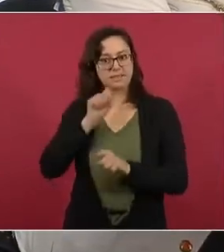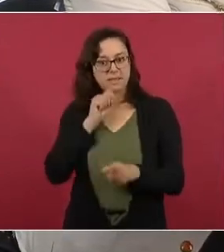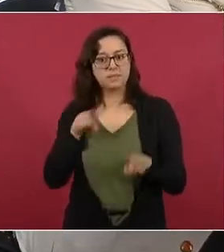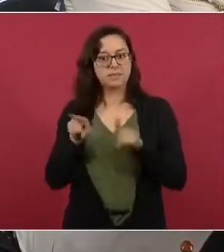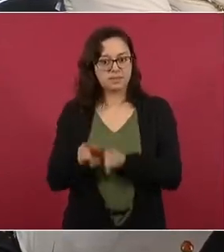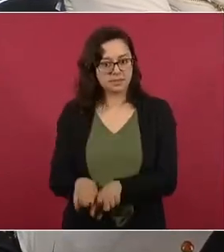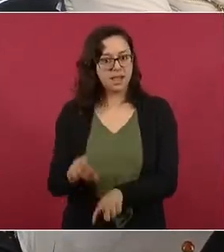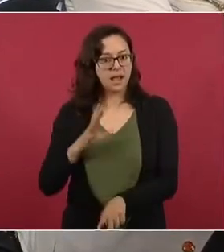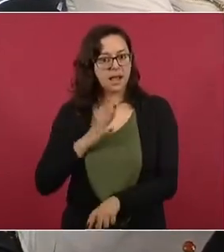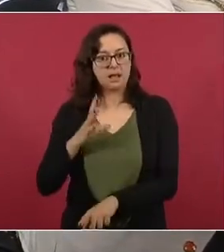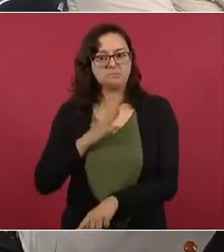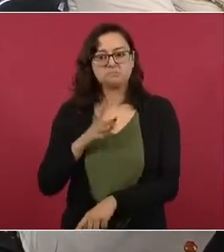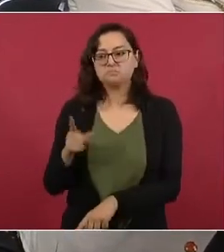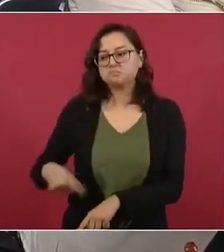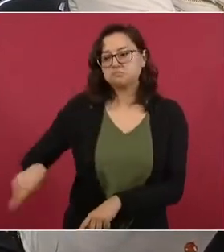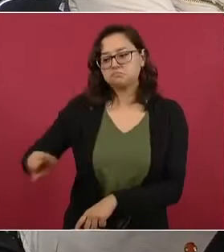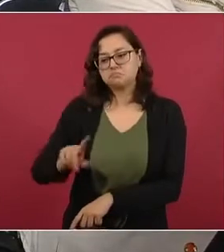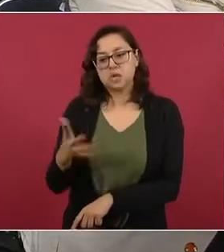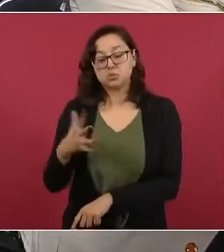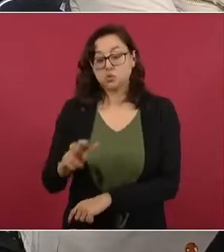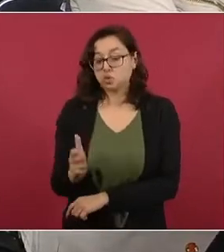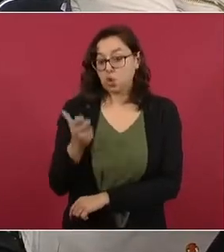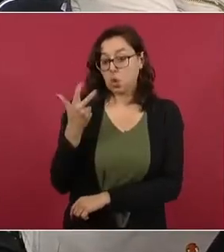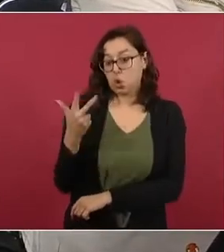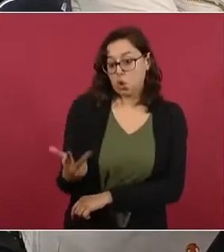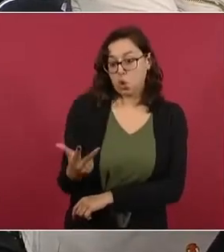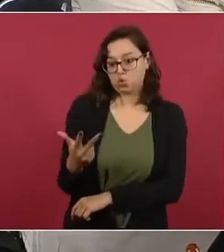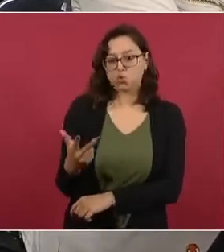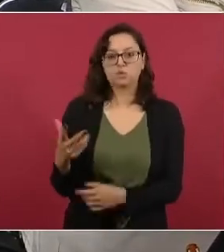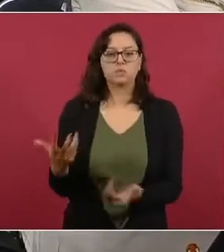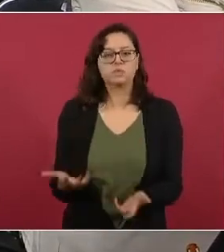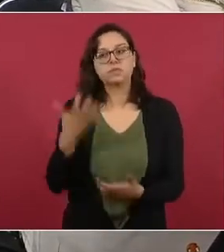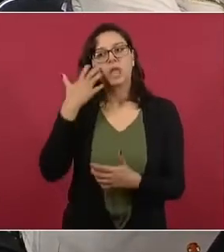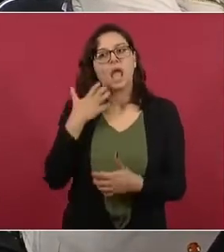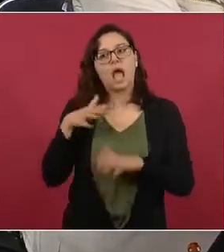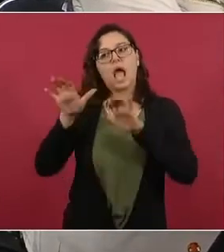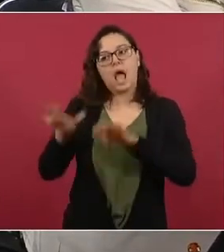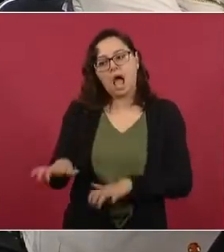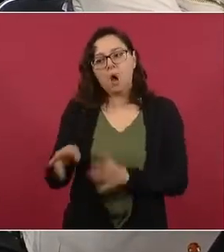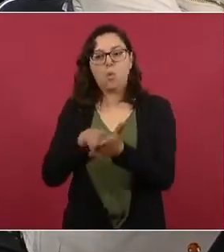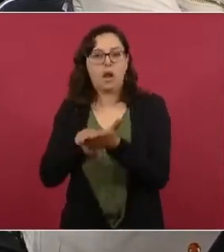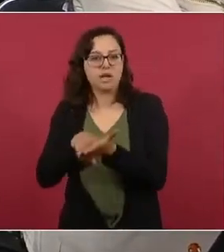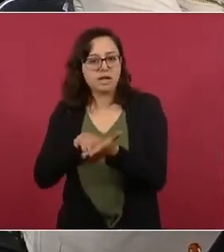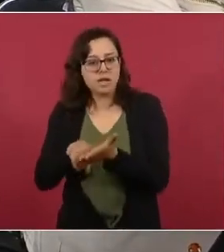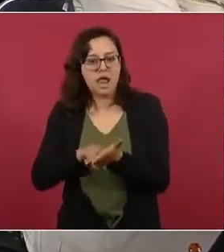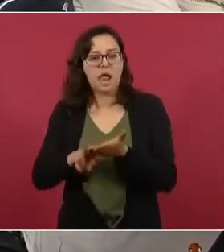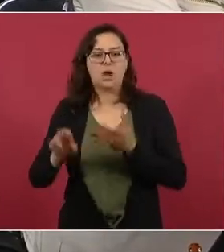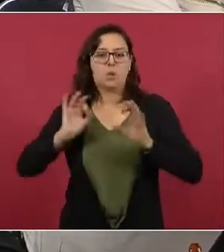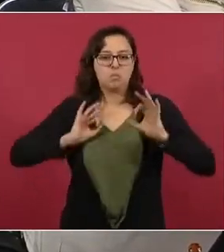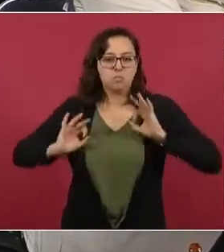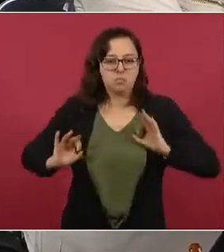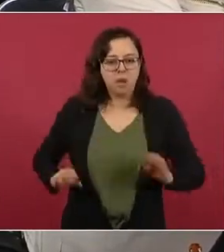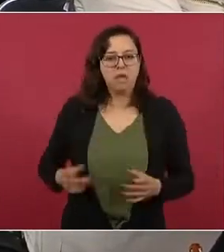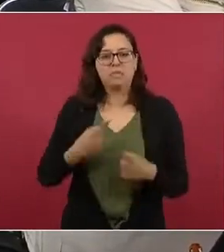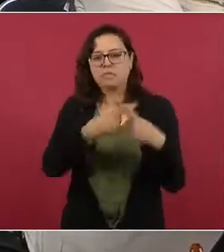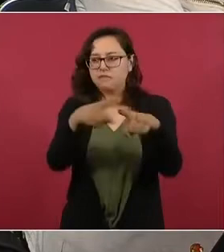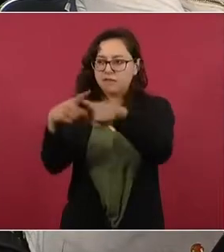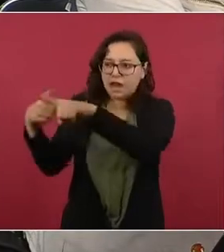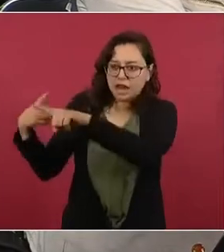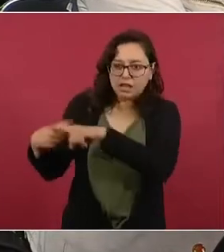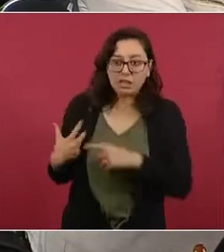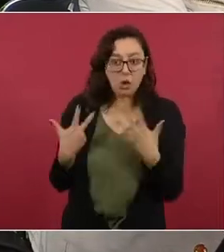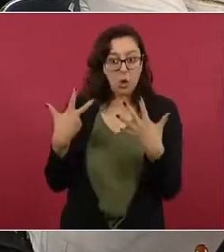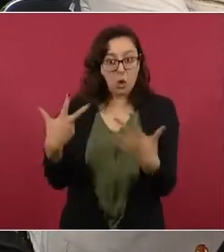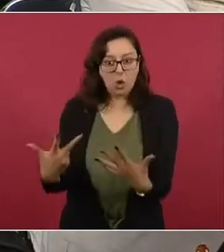habitan alrededor de 8 subespecies, incluida el jaguar negro, melánico, como se le conoce. Quisiera saber